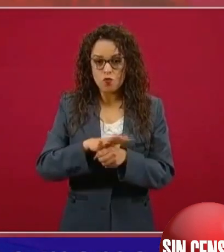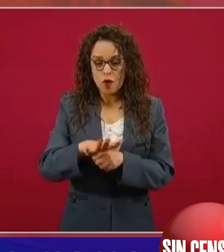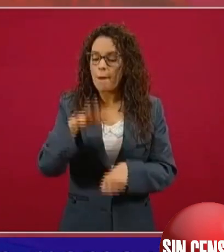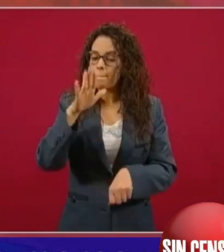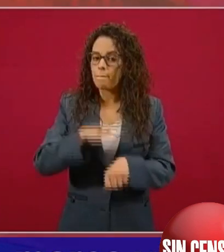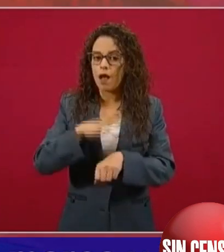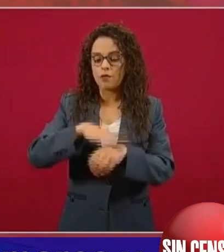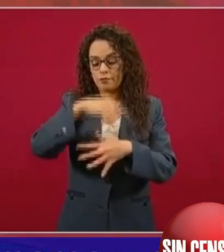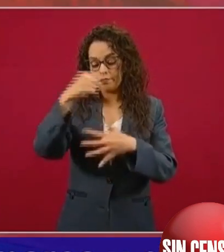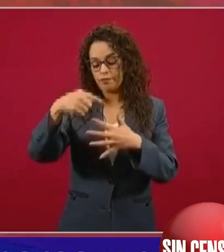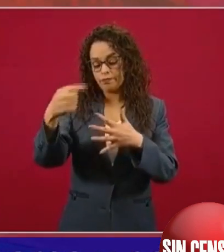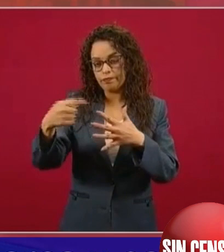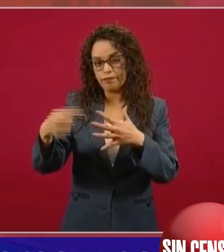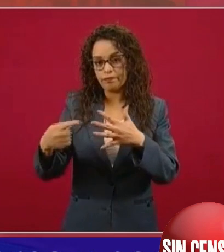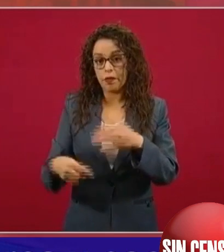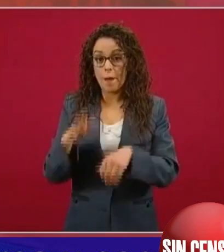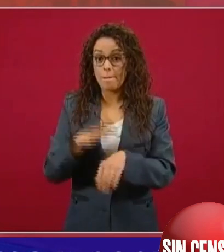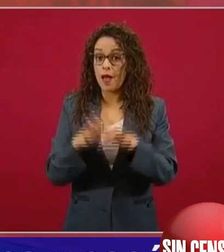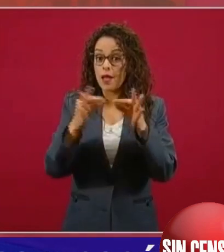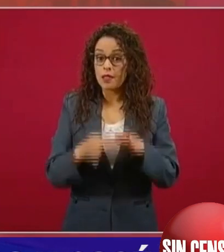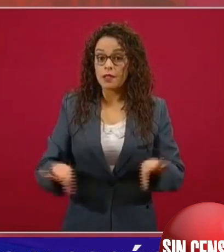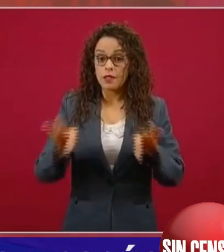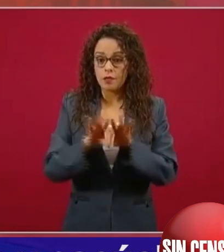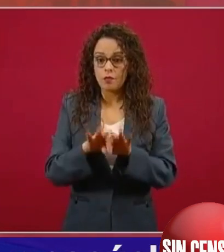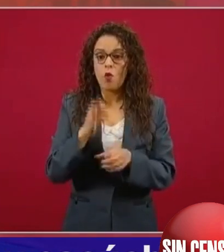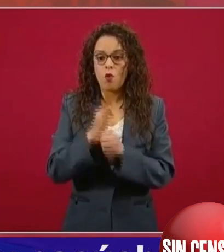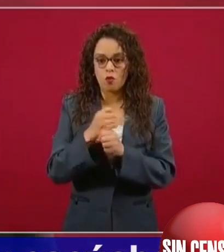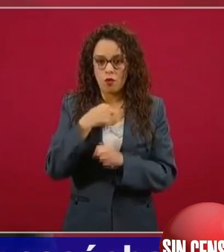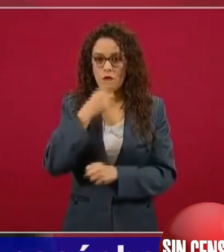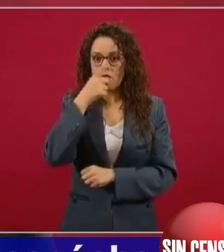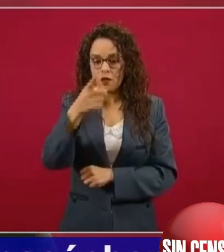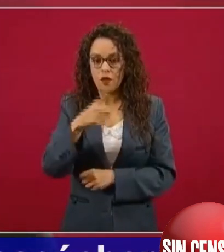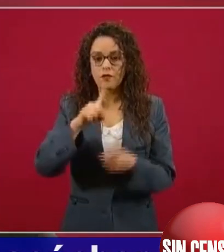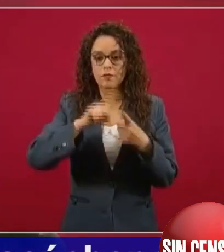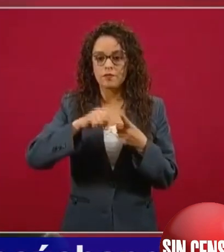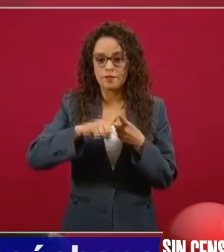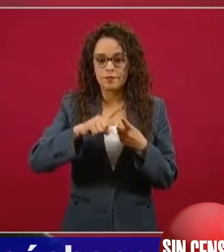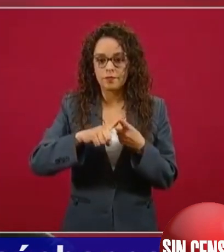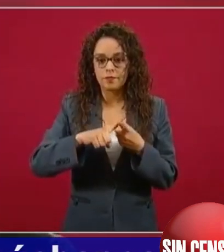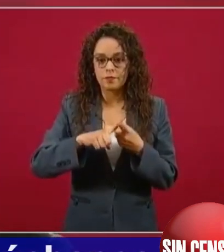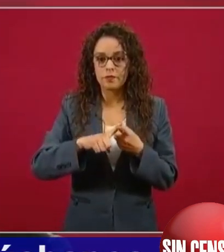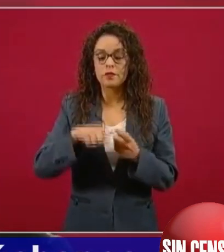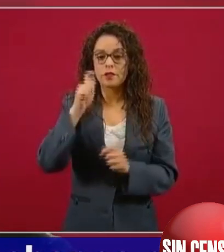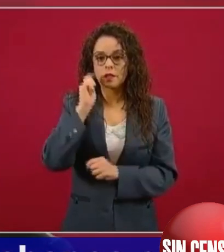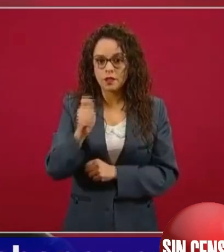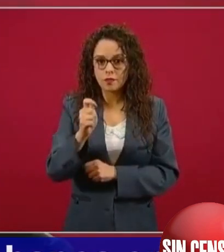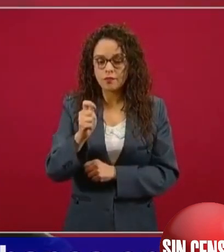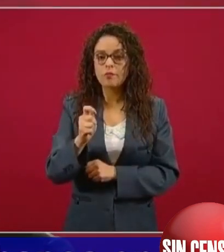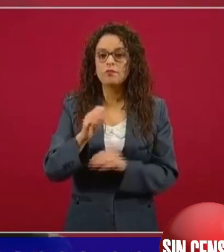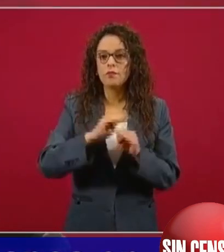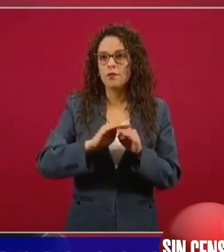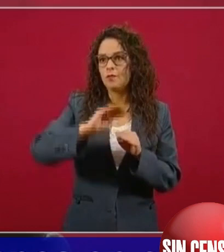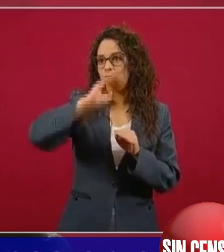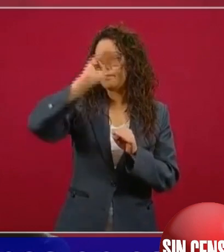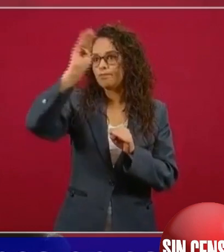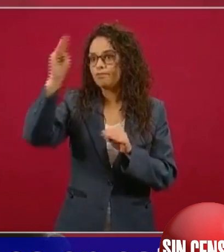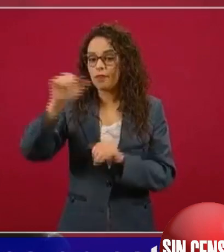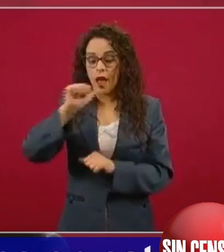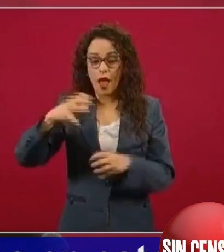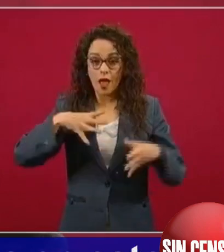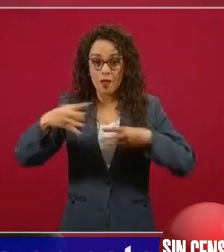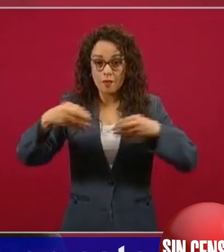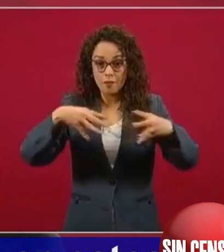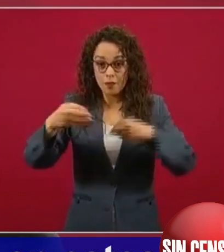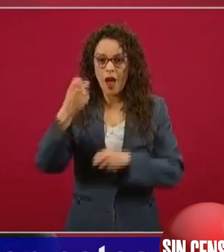mayores. Los fundamentales son los que mencionaré. El primero era lograr aplanar la curva epidémica. De esto hemos hablado